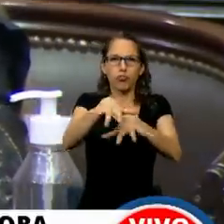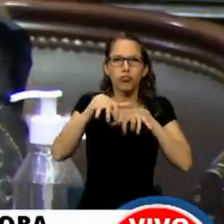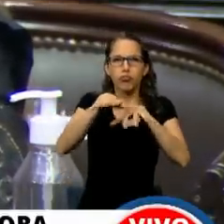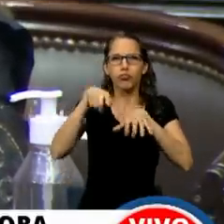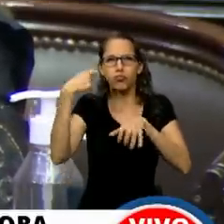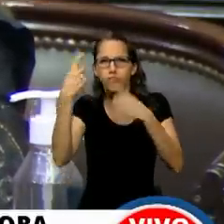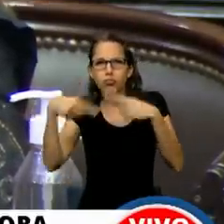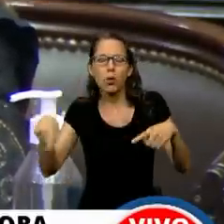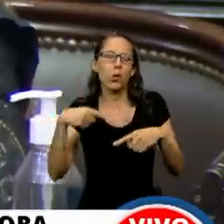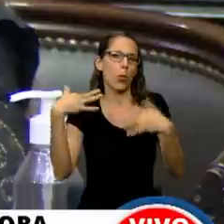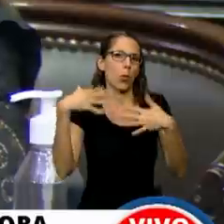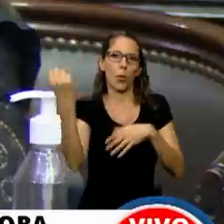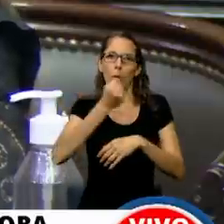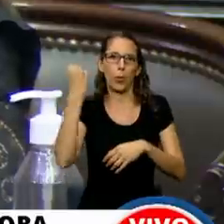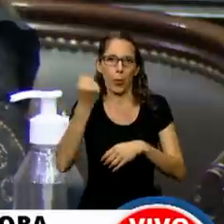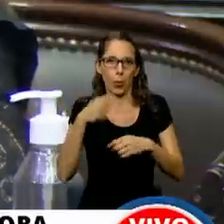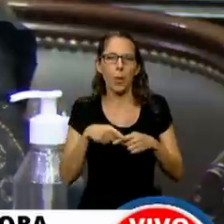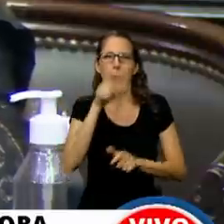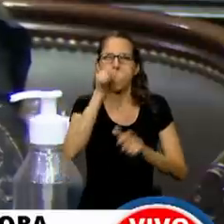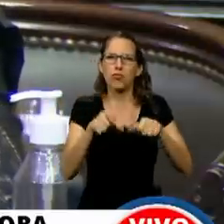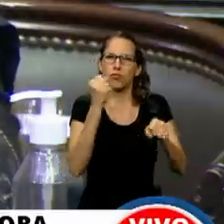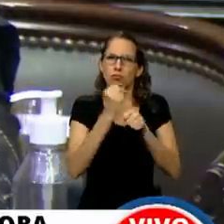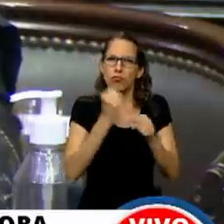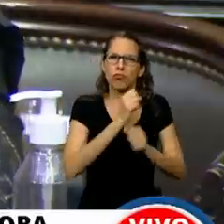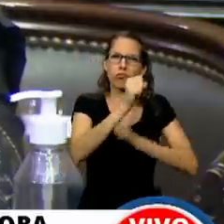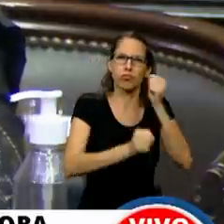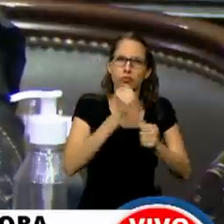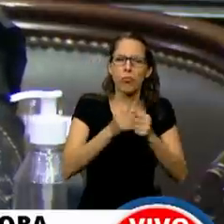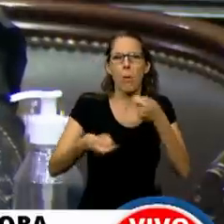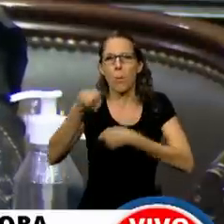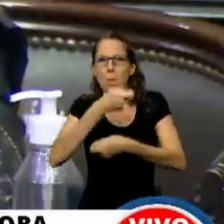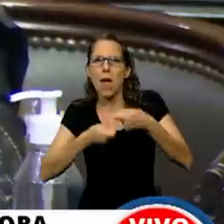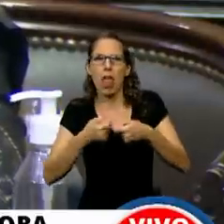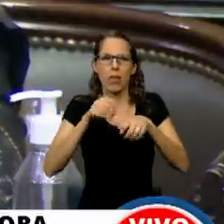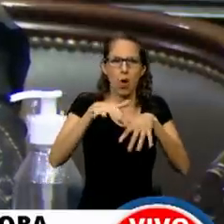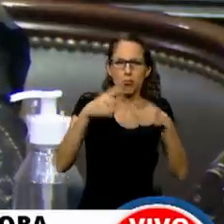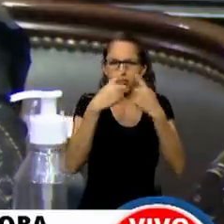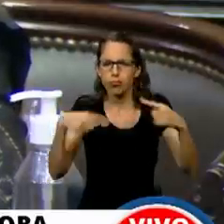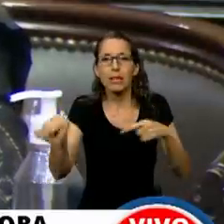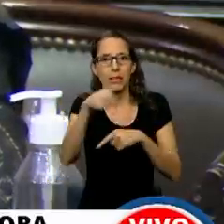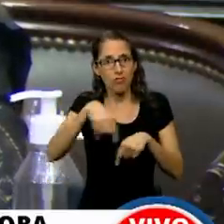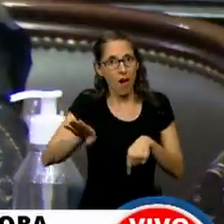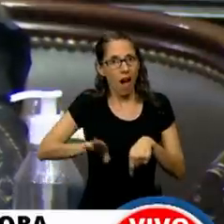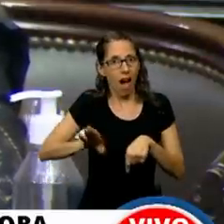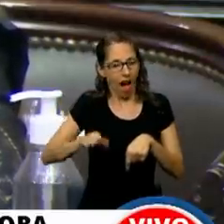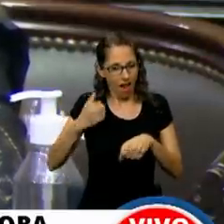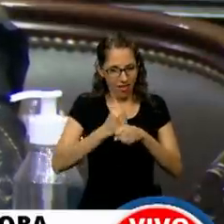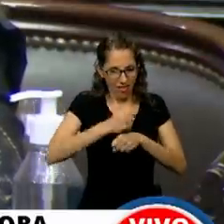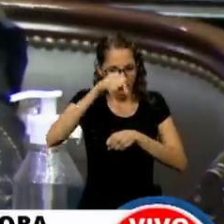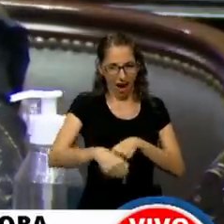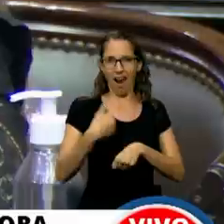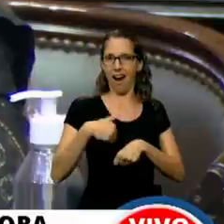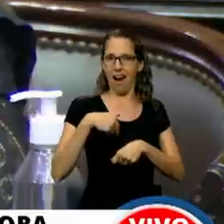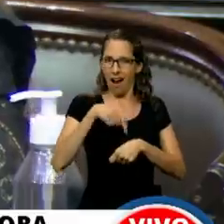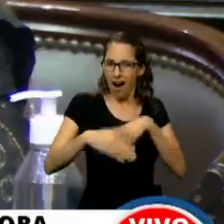preponderante productores industriales comerciantes quieren invertir quieren apostar a su país que es nuestro